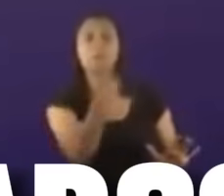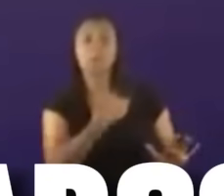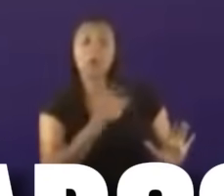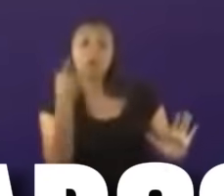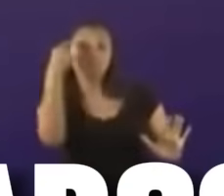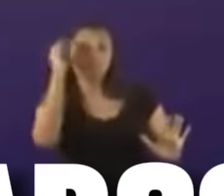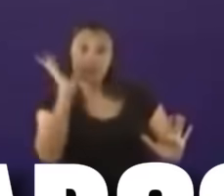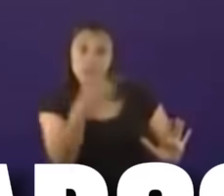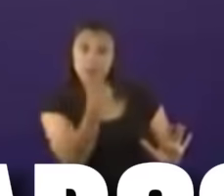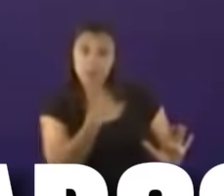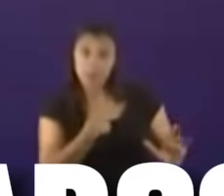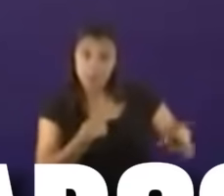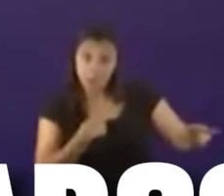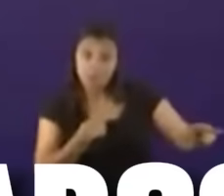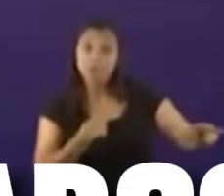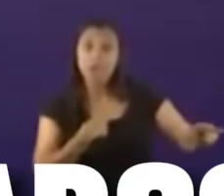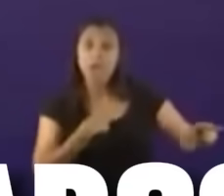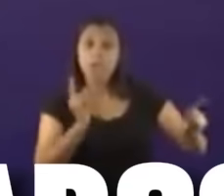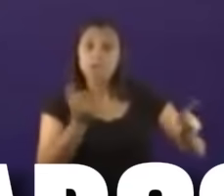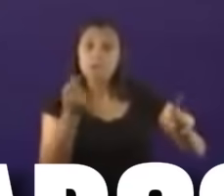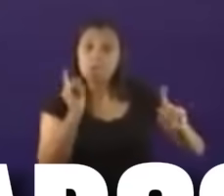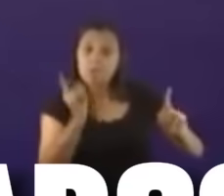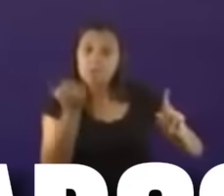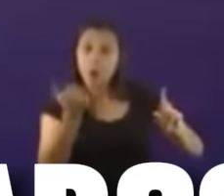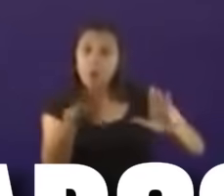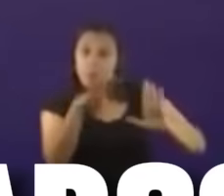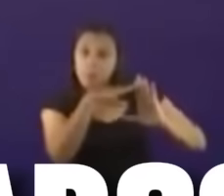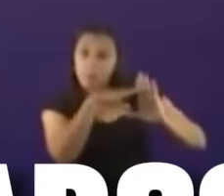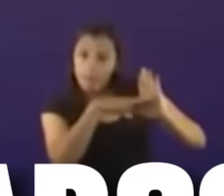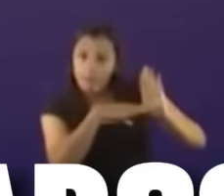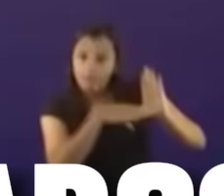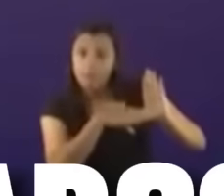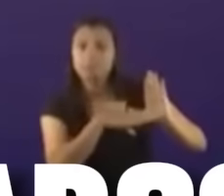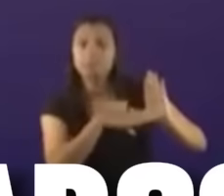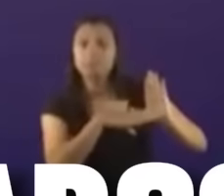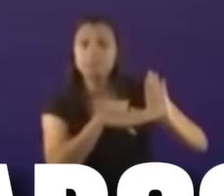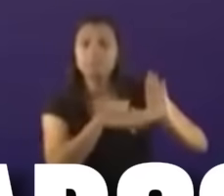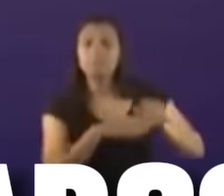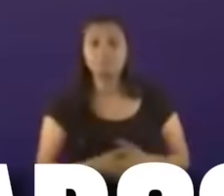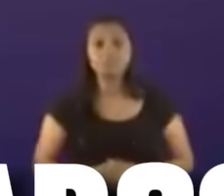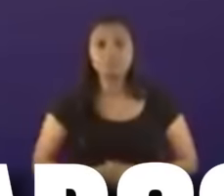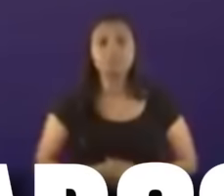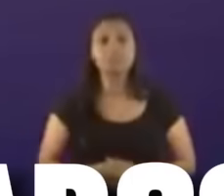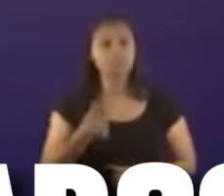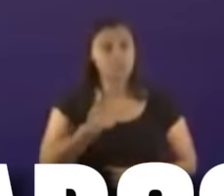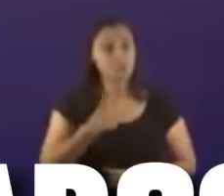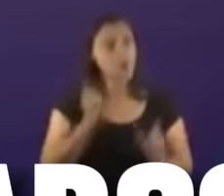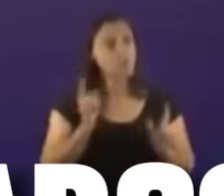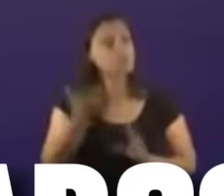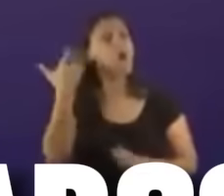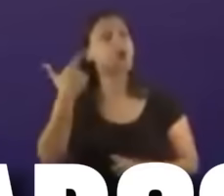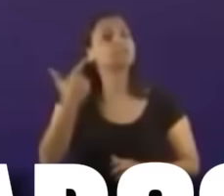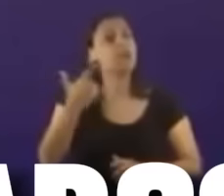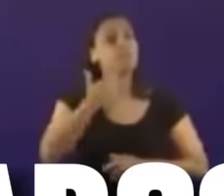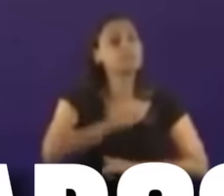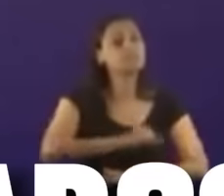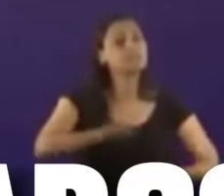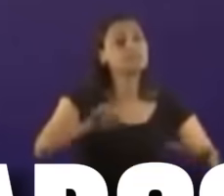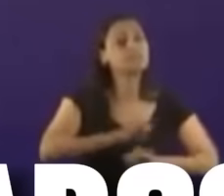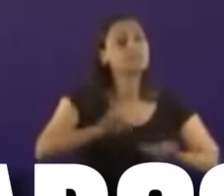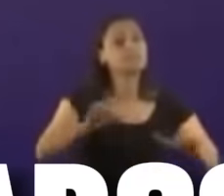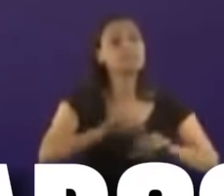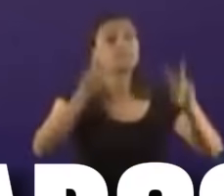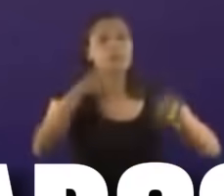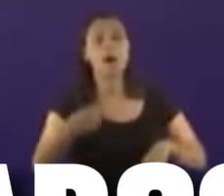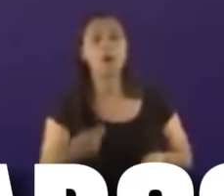es dentro del listado de ítems, que más allá de que se conoció, que yo lo fui enumerando en el día de ayer,